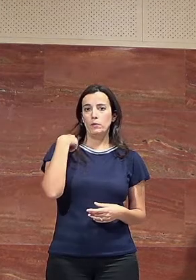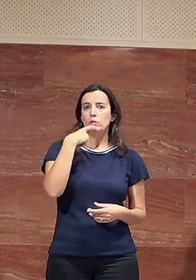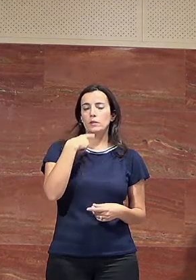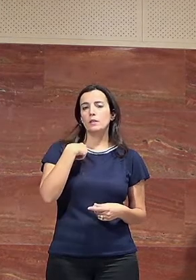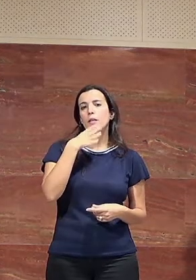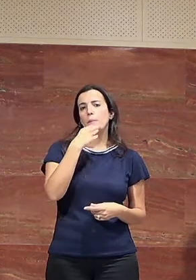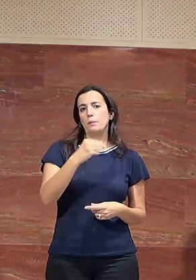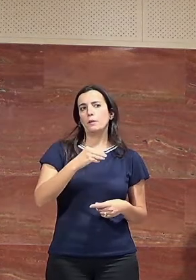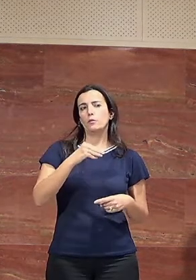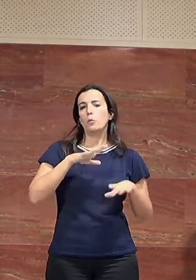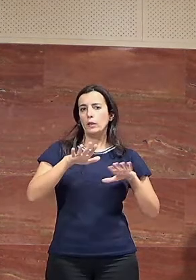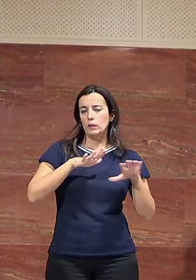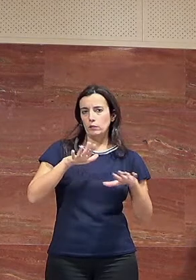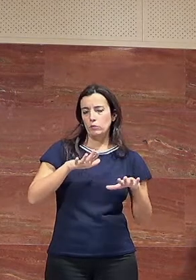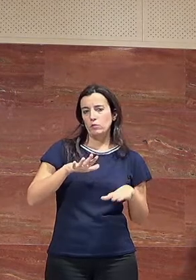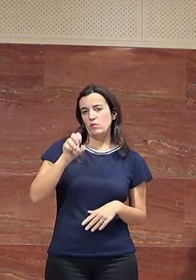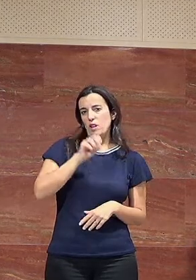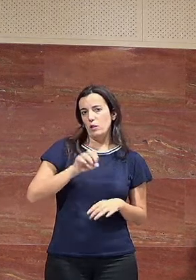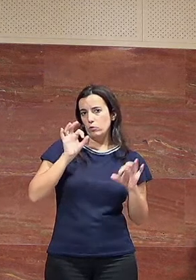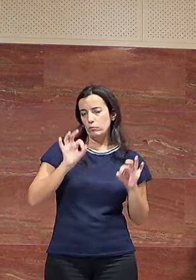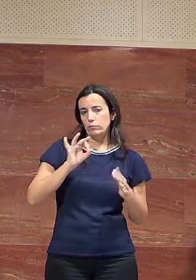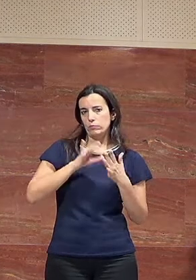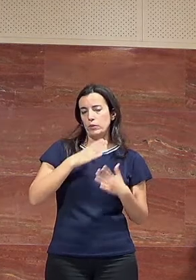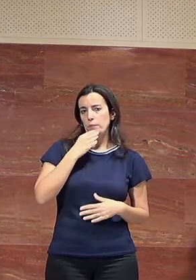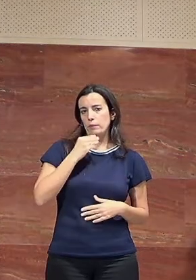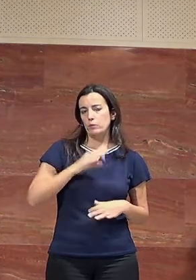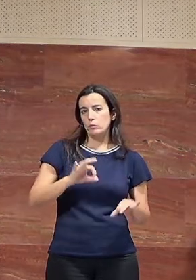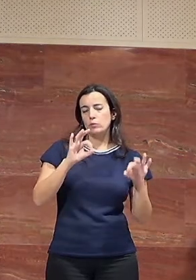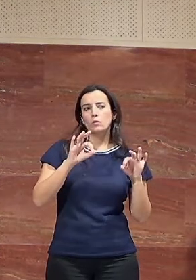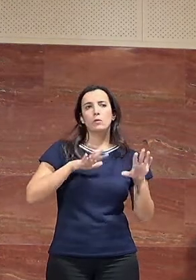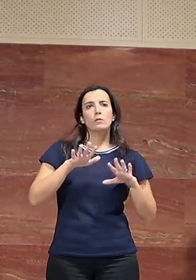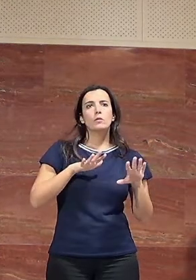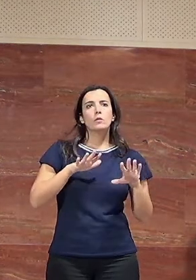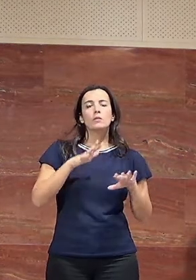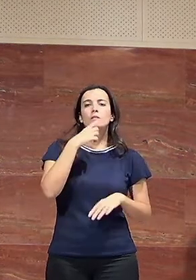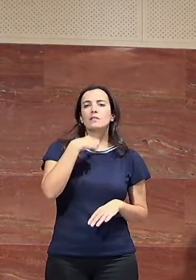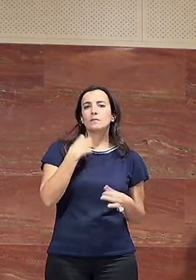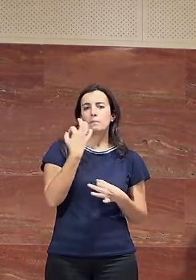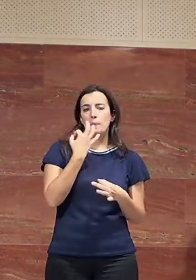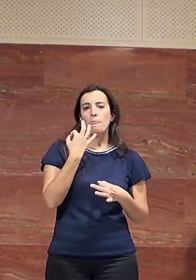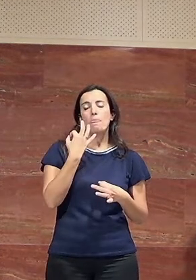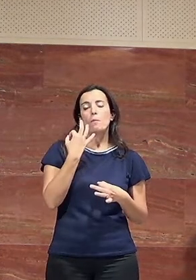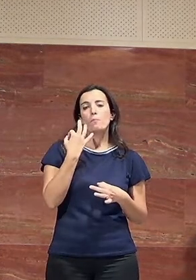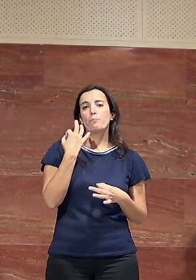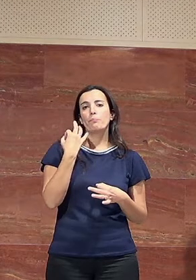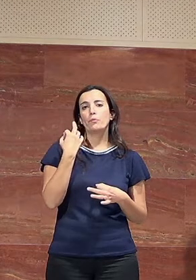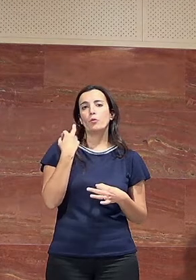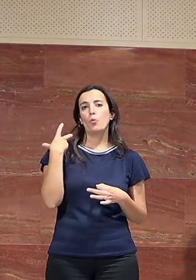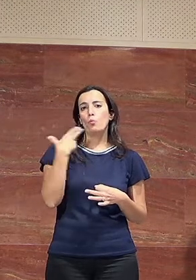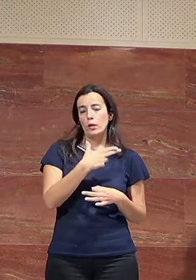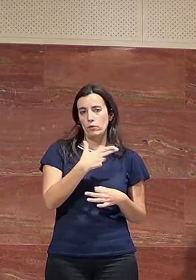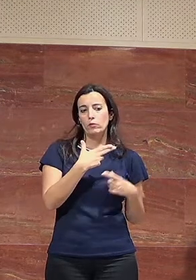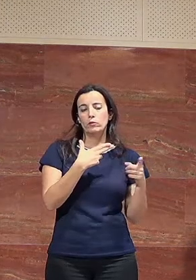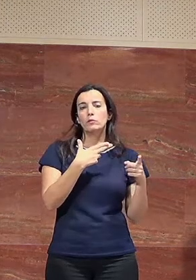activo, y lo que ocurre es que cuando en un jubilar o en un senior cohousing,